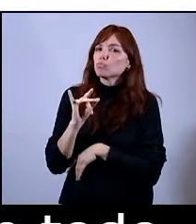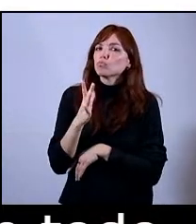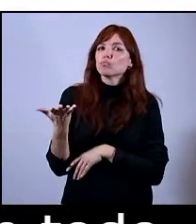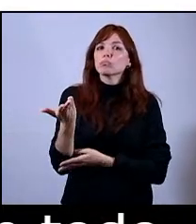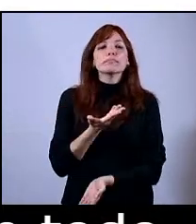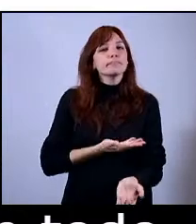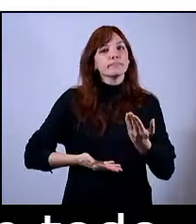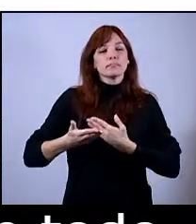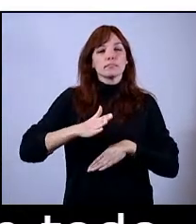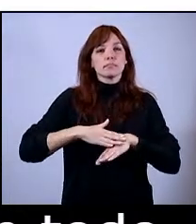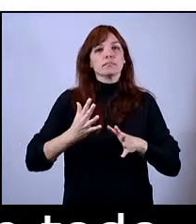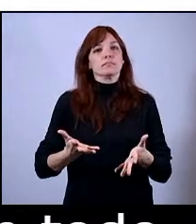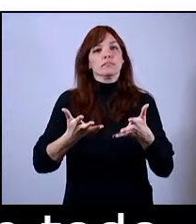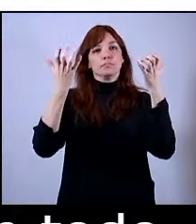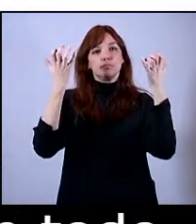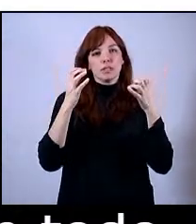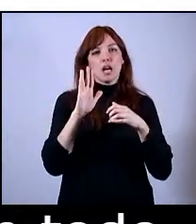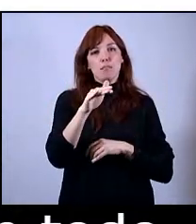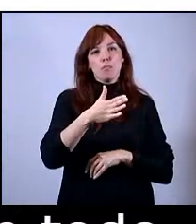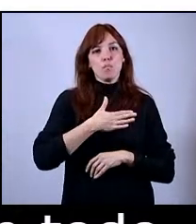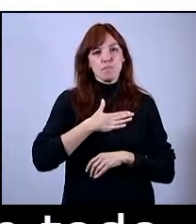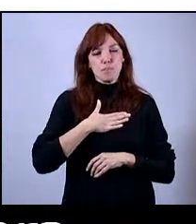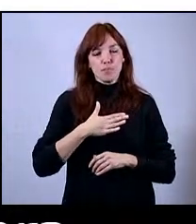para nuestro campo.